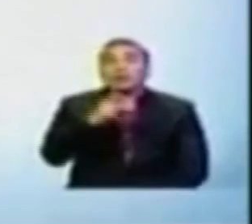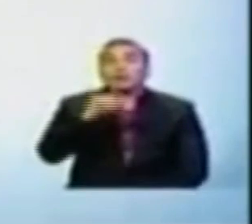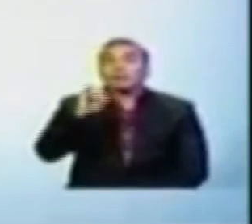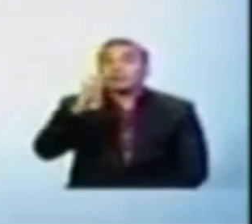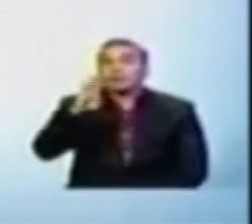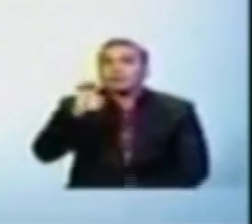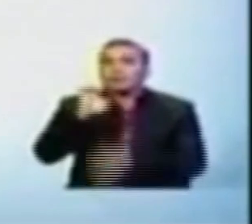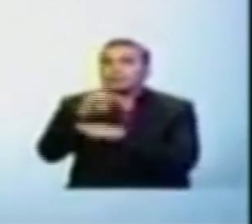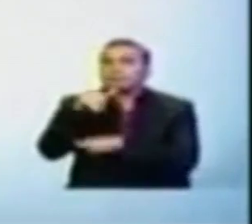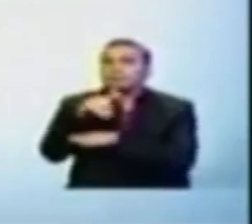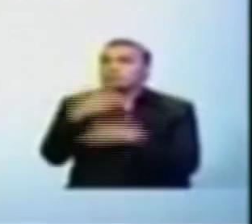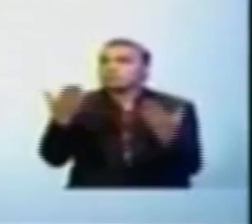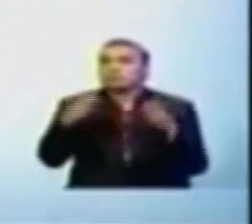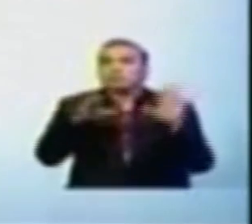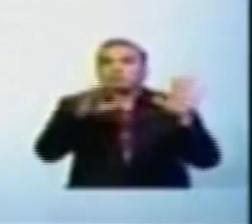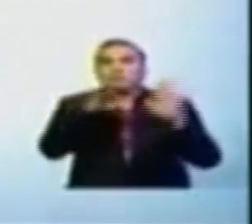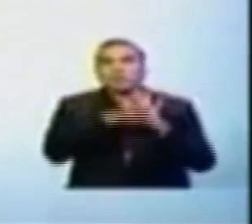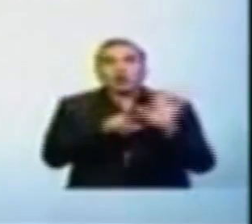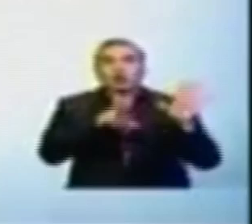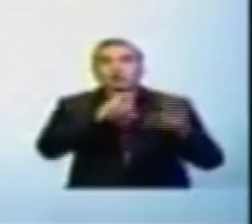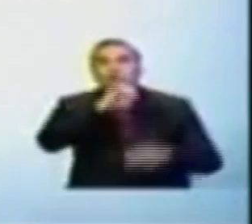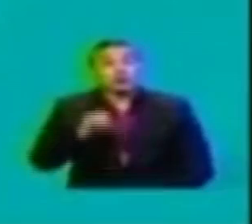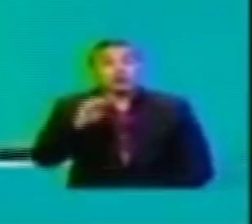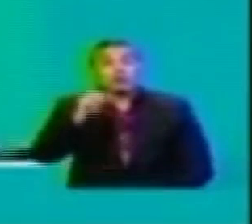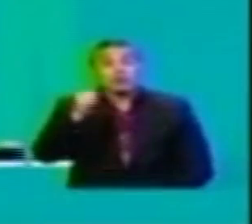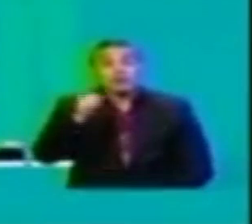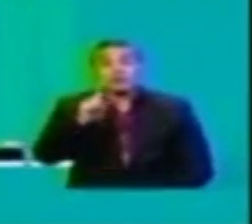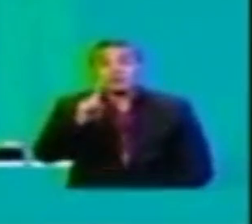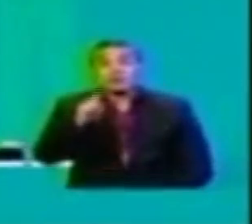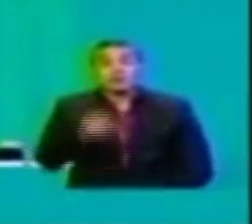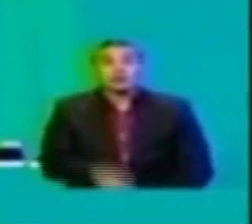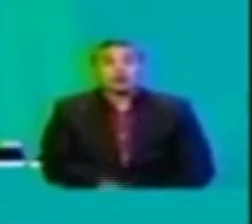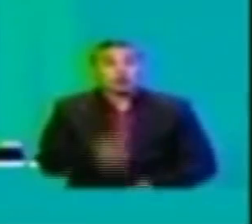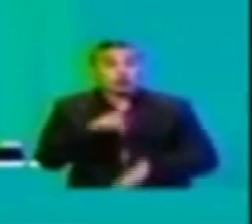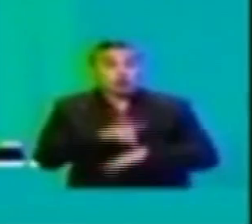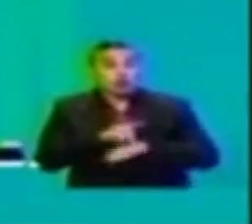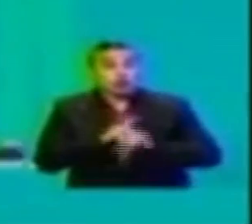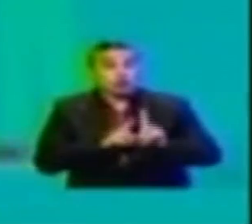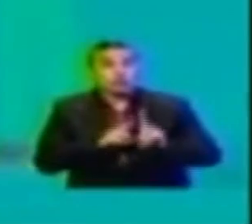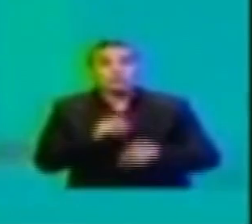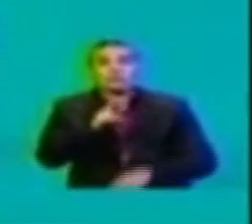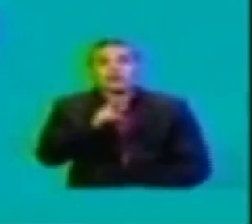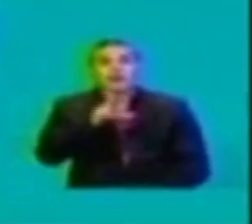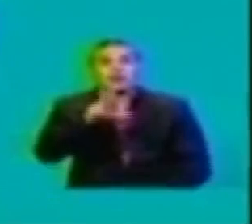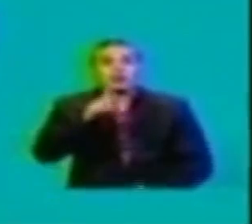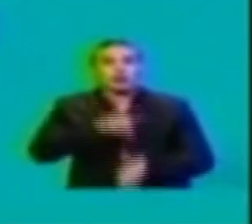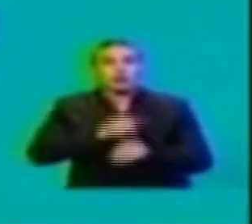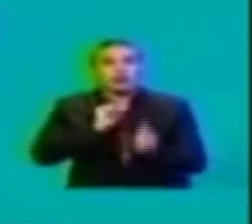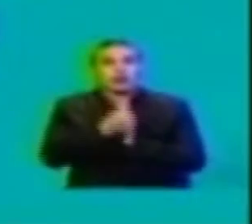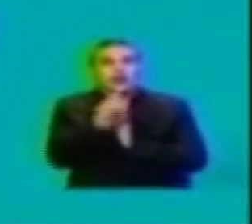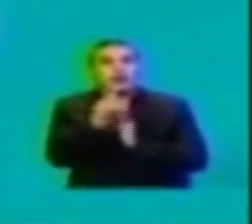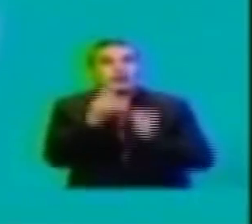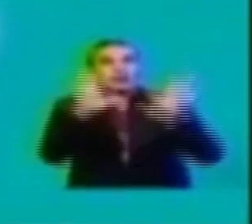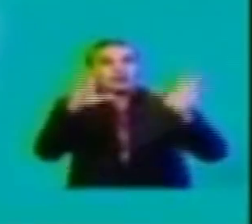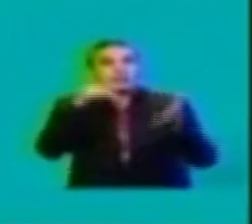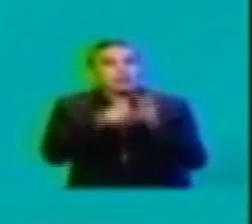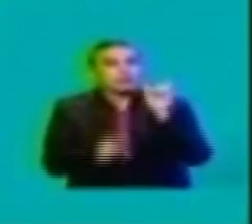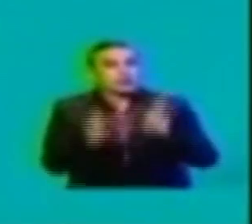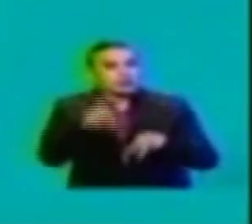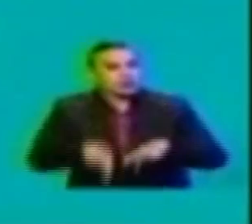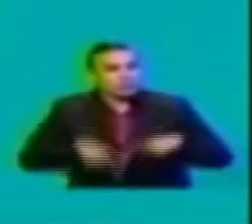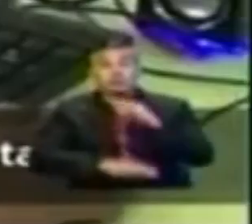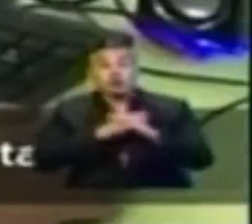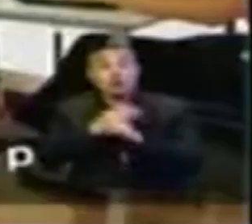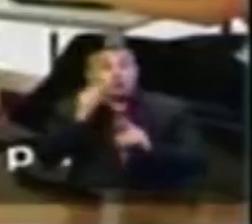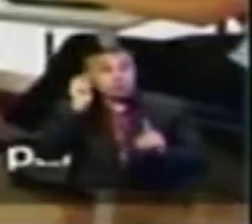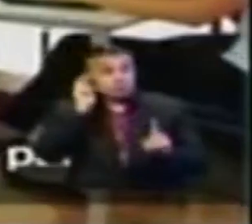siendo de libre circulación en el país. Uno de los temas principales fue el empleo, la vacunación, prometiendo además una función judicial potente y fuerte,